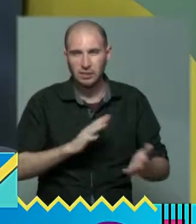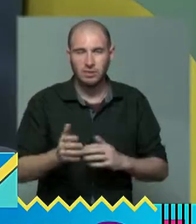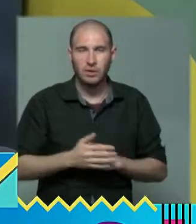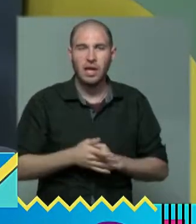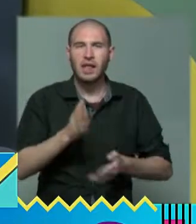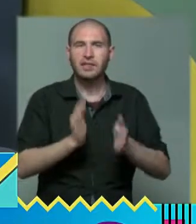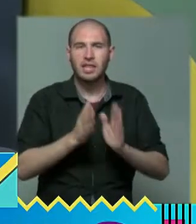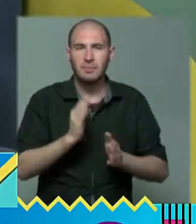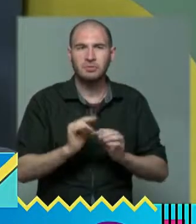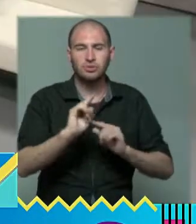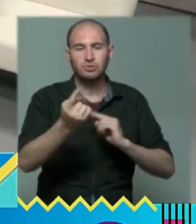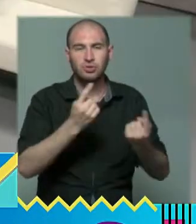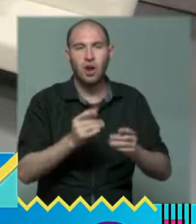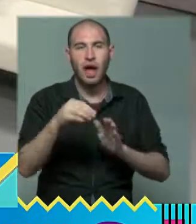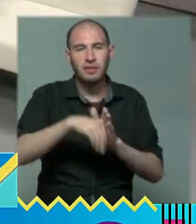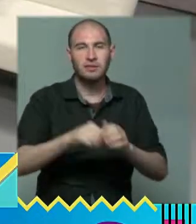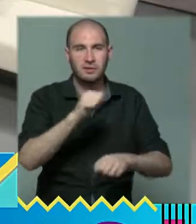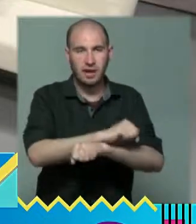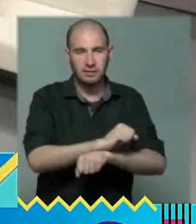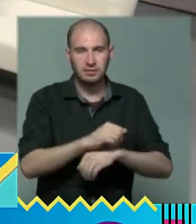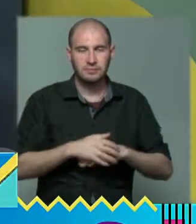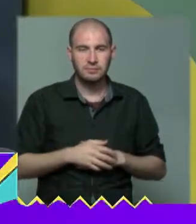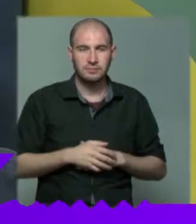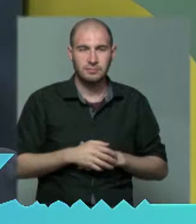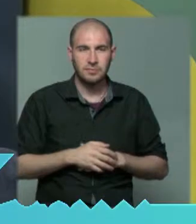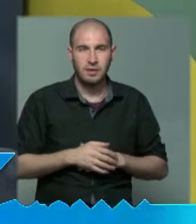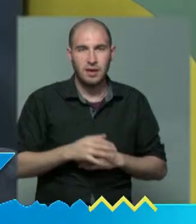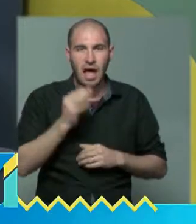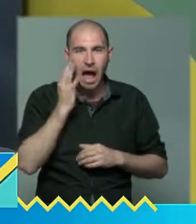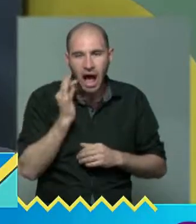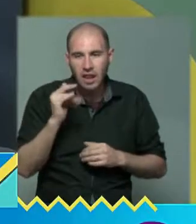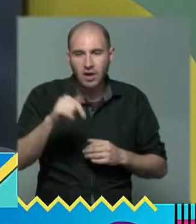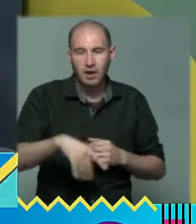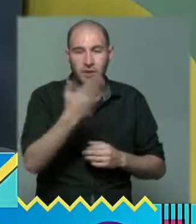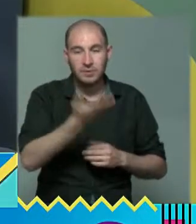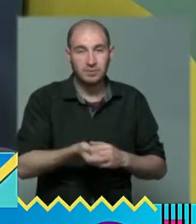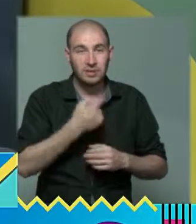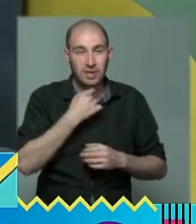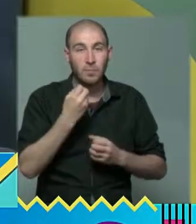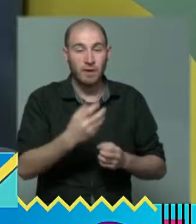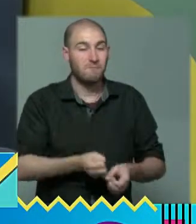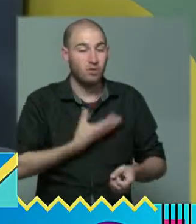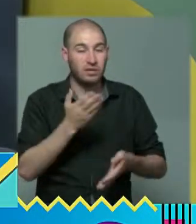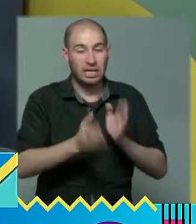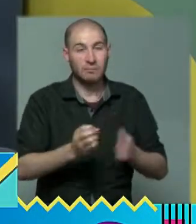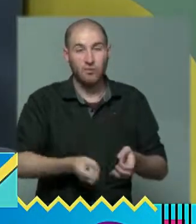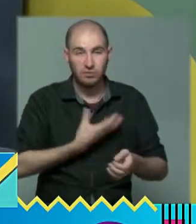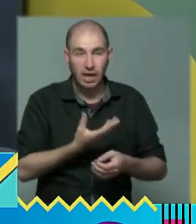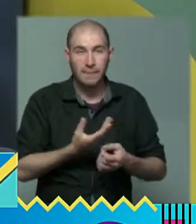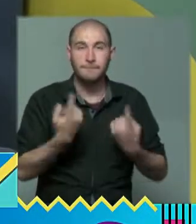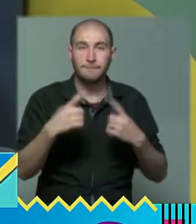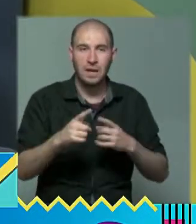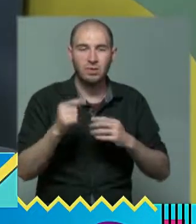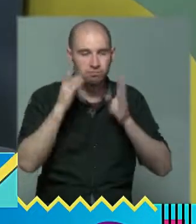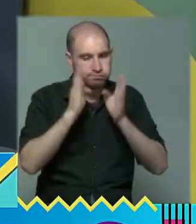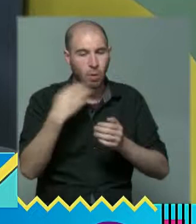un tratamiento individualizado dentro del penal. Es decir, que por lo menos hoy, quien quiera hacerlo, porque es voluntario el tratamiento, pero sí se tiene